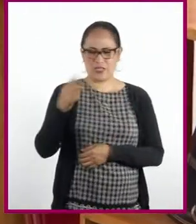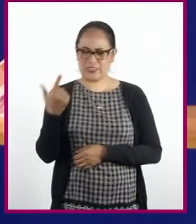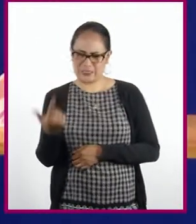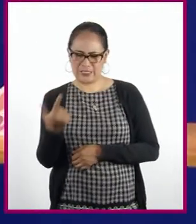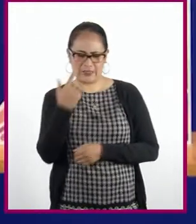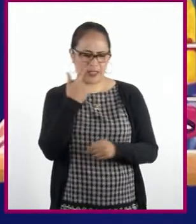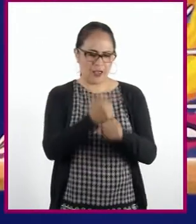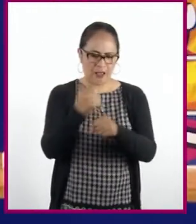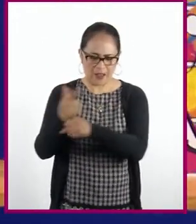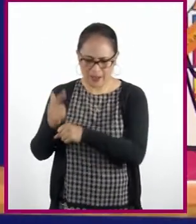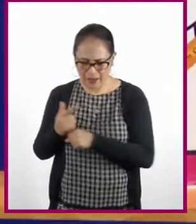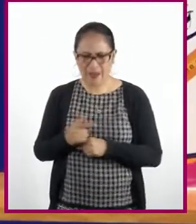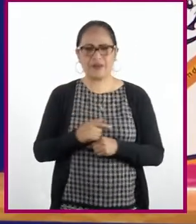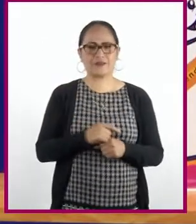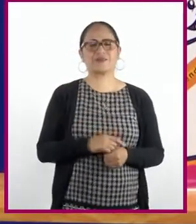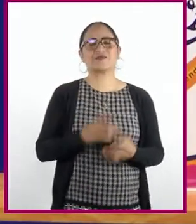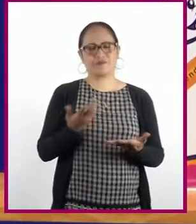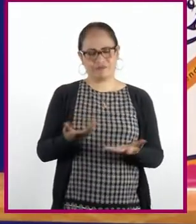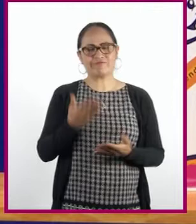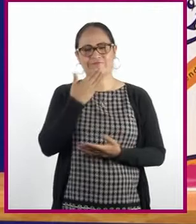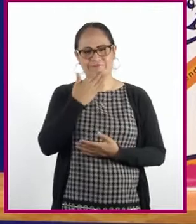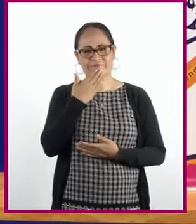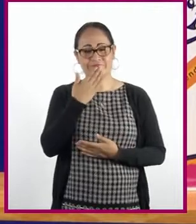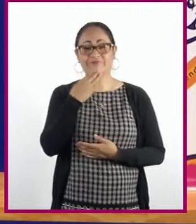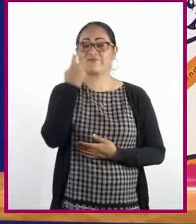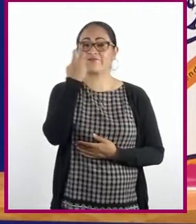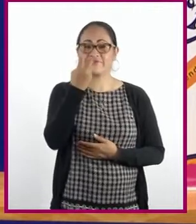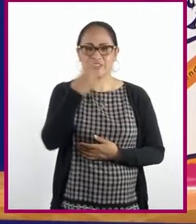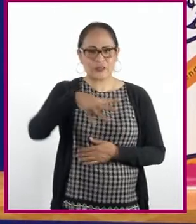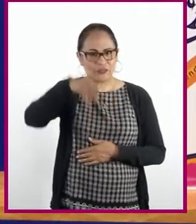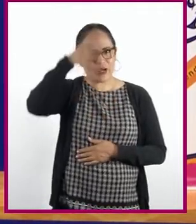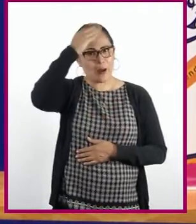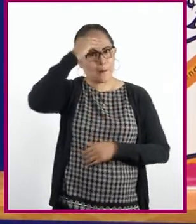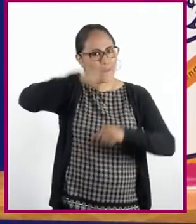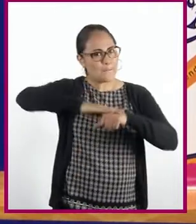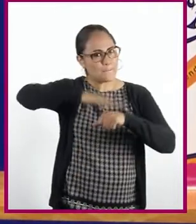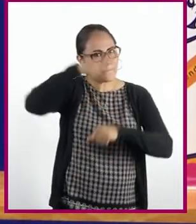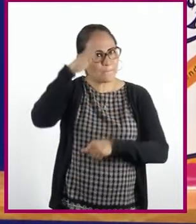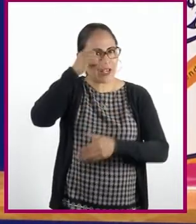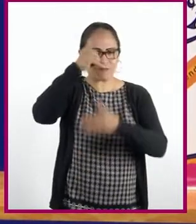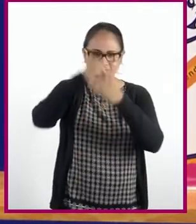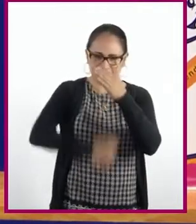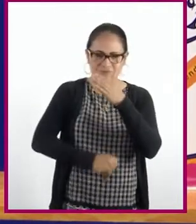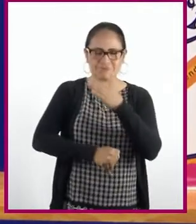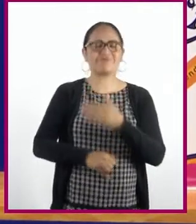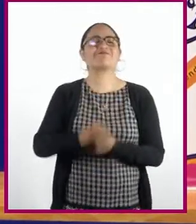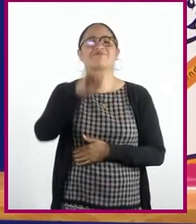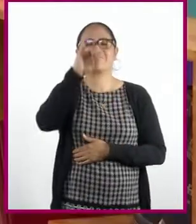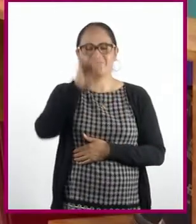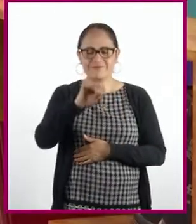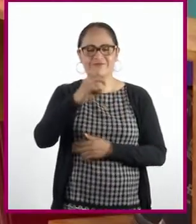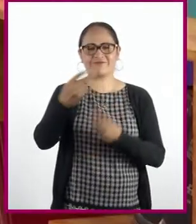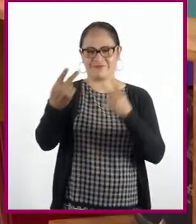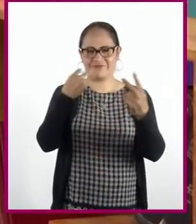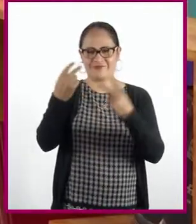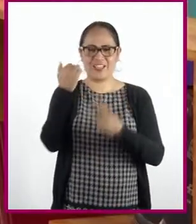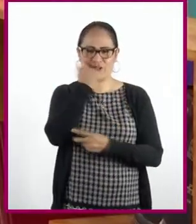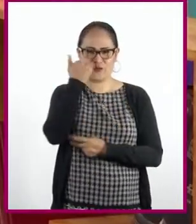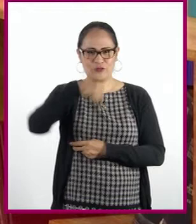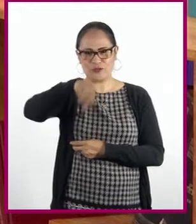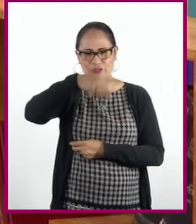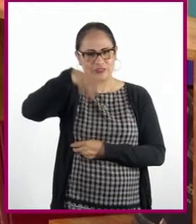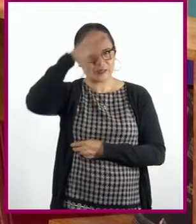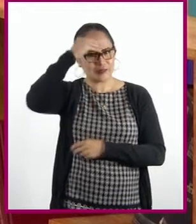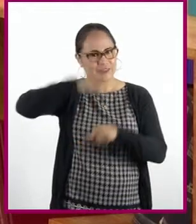Me parece bien, maestra. Esto enriquecerá el aprendizaje de las y los alumnos que nos están viendo. Lo primero que